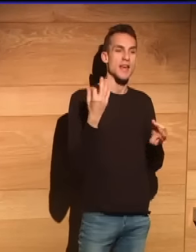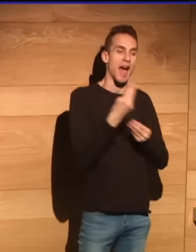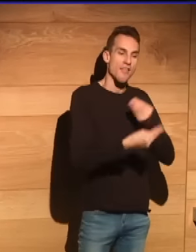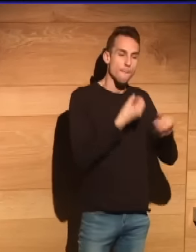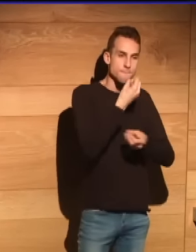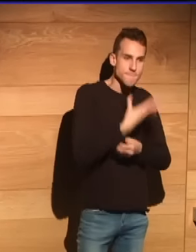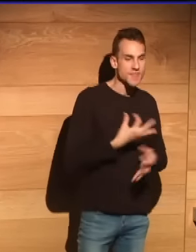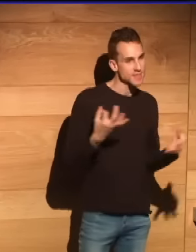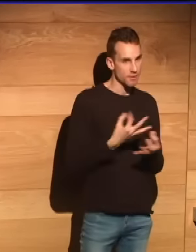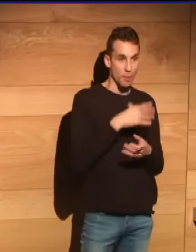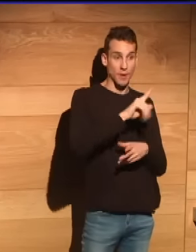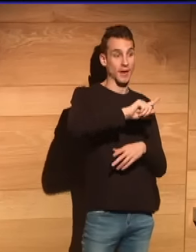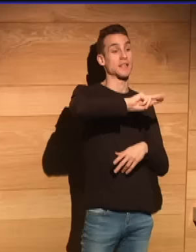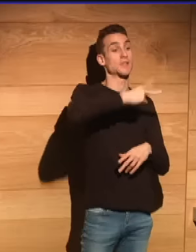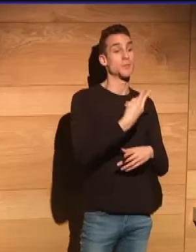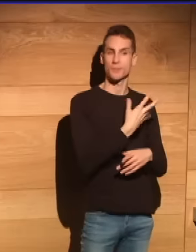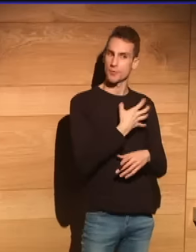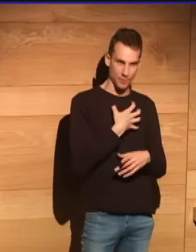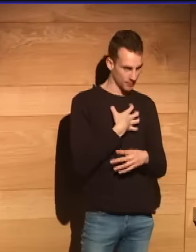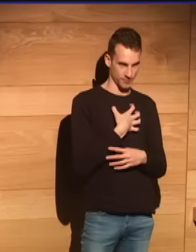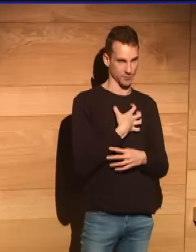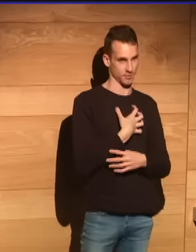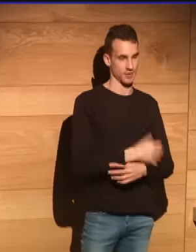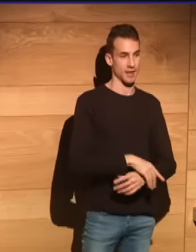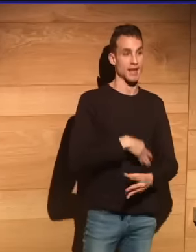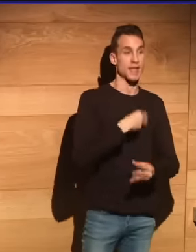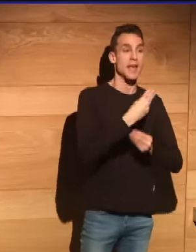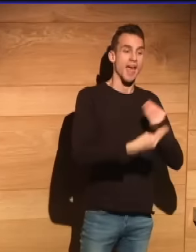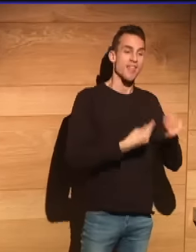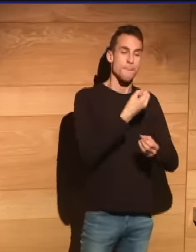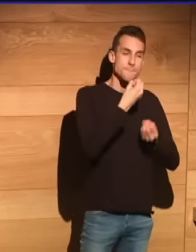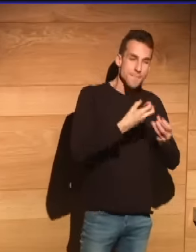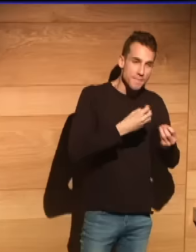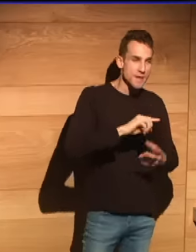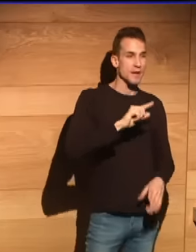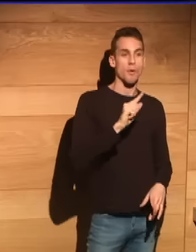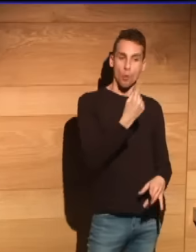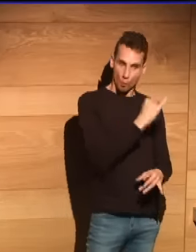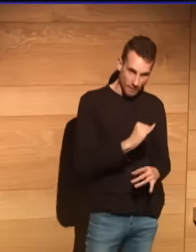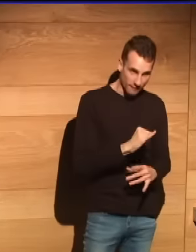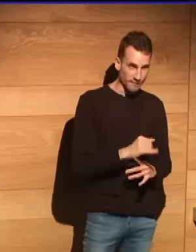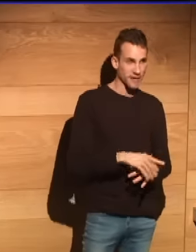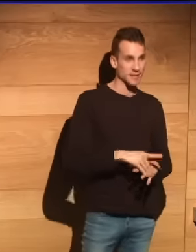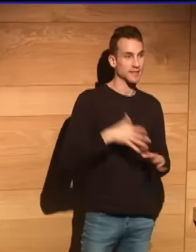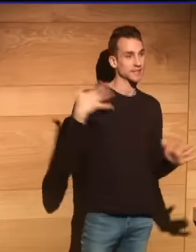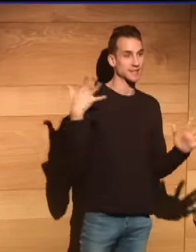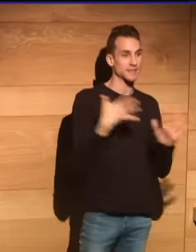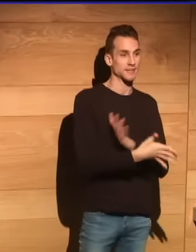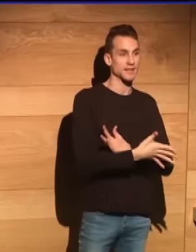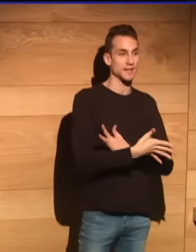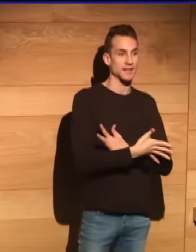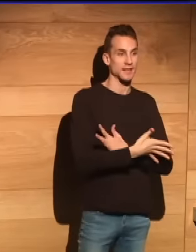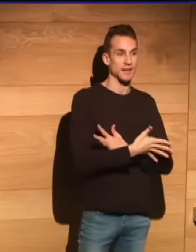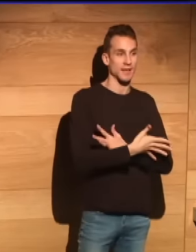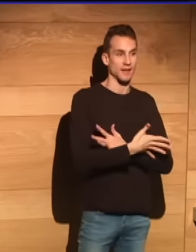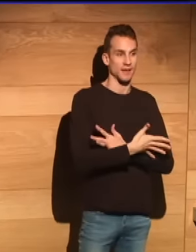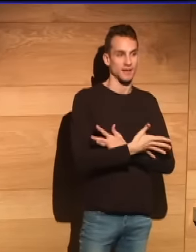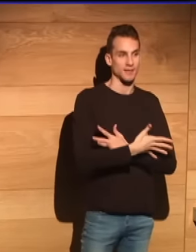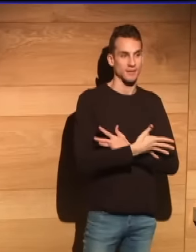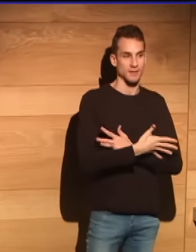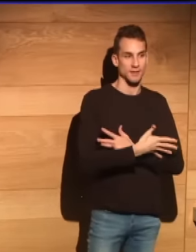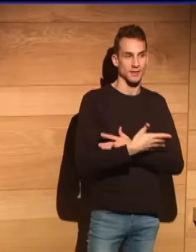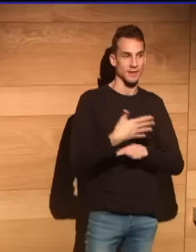habrá una segunda vuelta para corregirlo. Y tenerlo de hacer bien a la primera es que el progreso tecnológico per se no tiene sentido